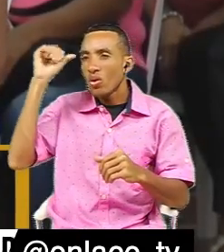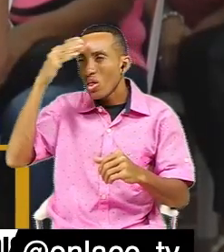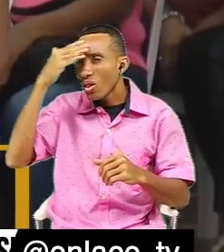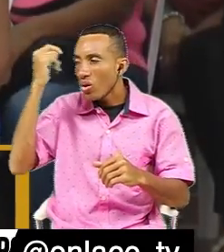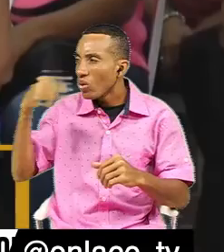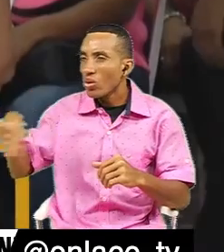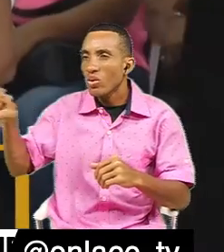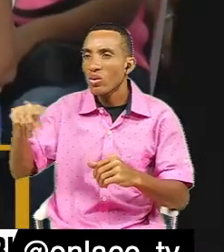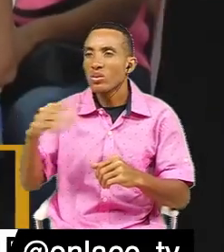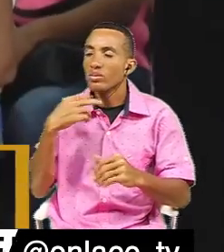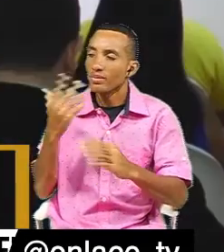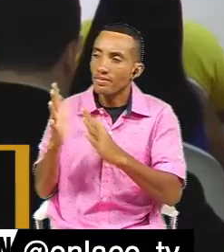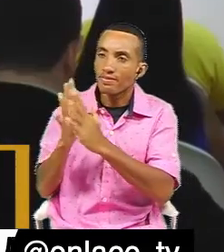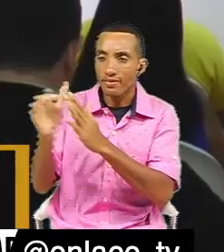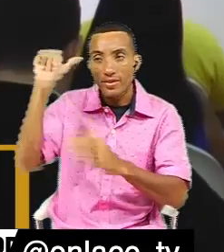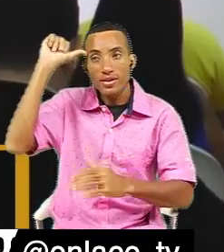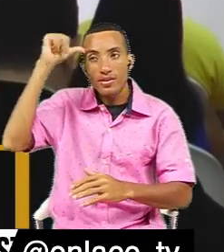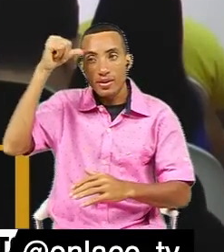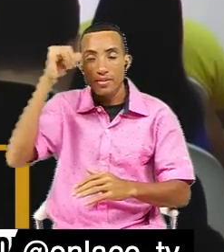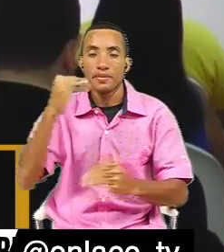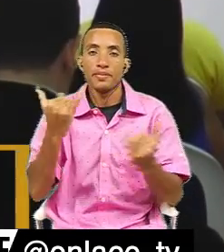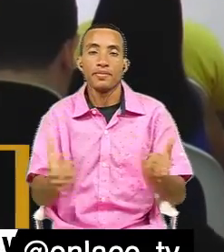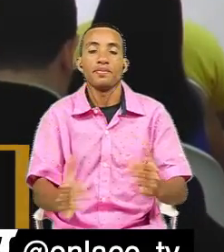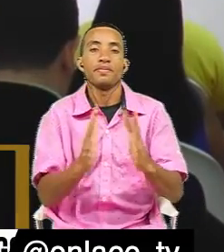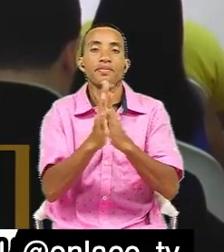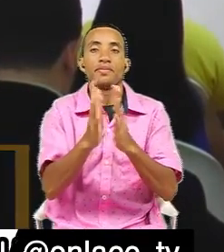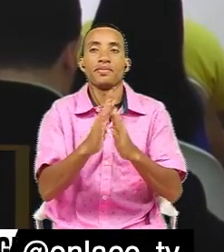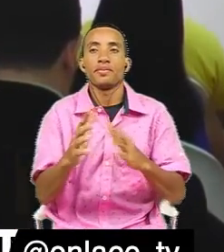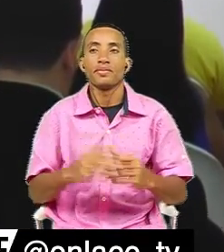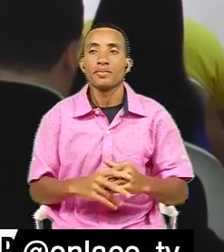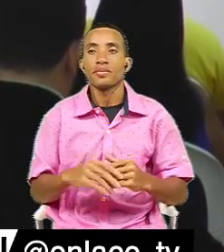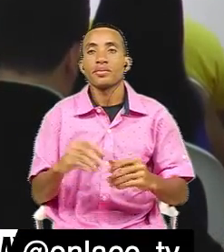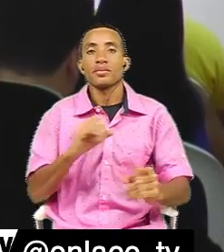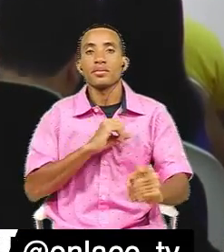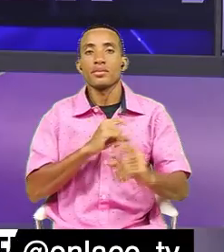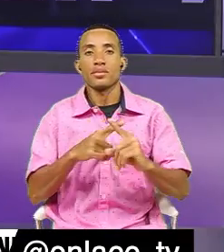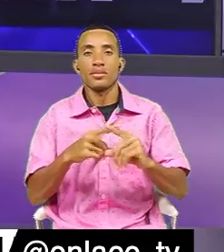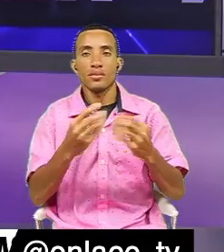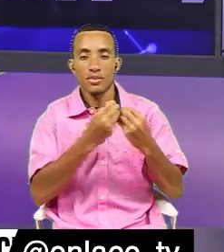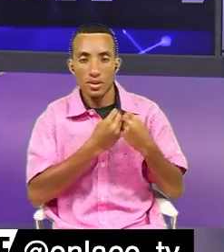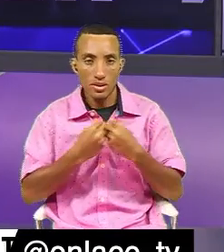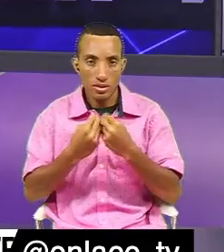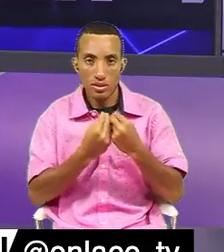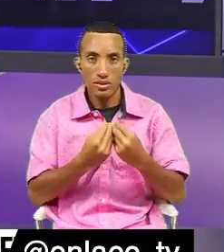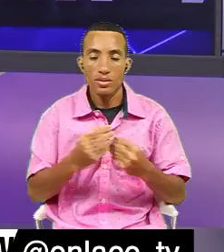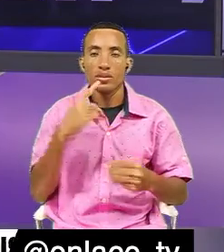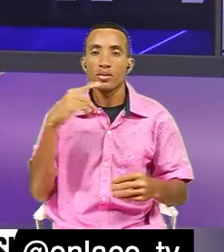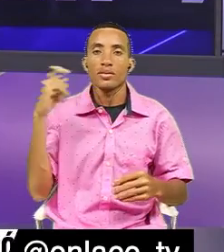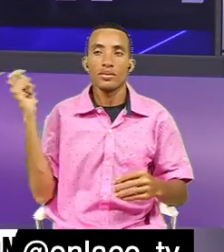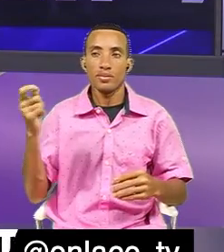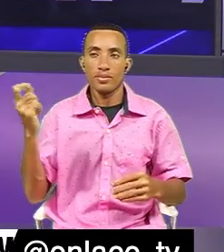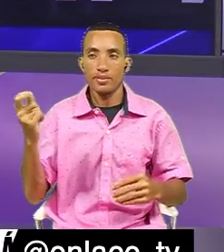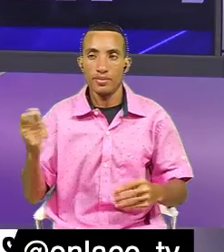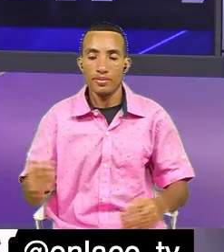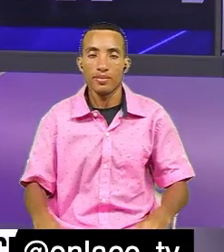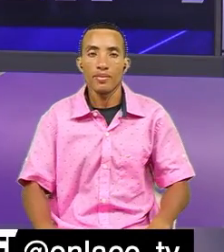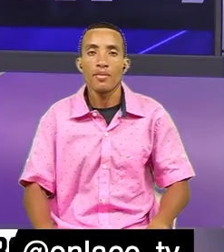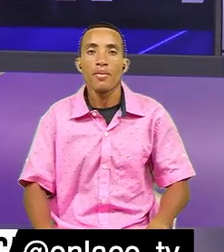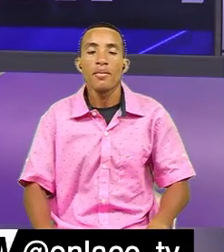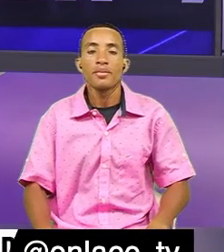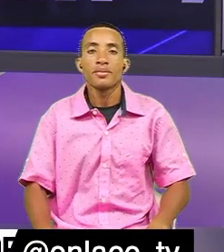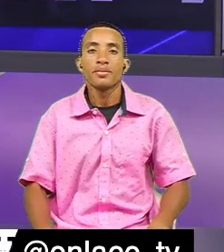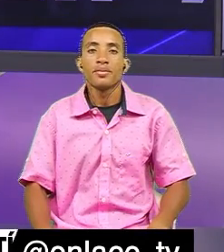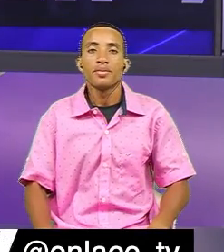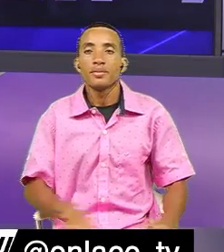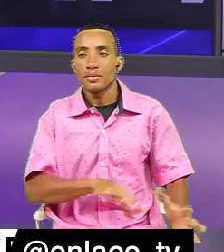frente de la Unidad Nacional de Víctimas, cargo que ahora ocupa el exgobernador del Meta, Alan Jara. Con transmisión en vivo y en directo a través